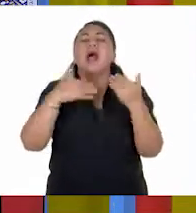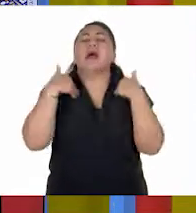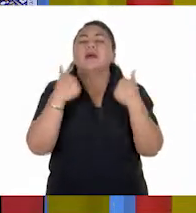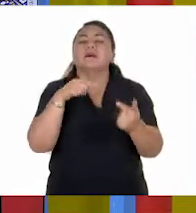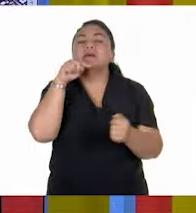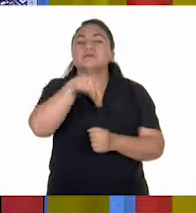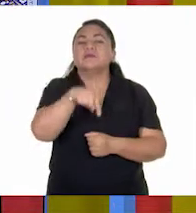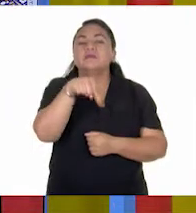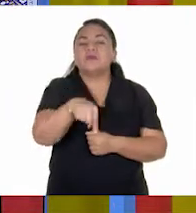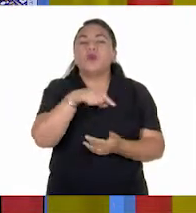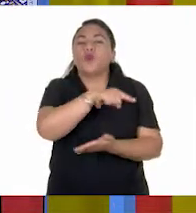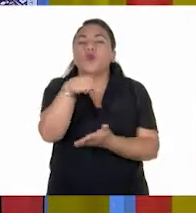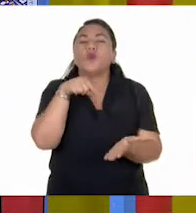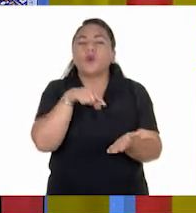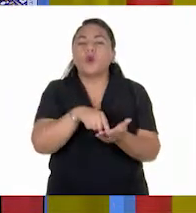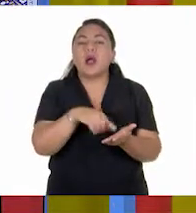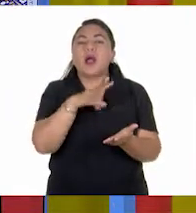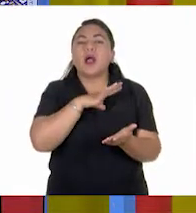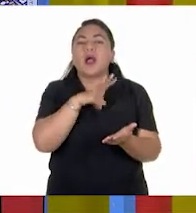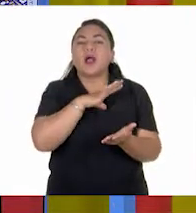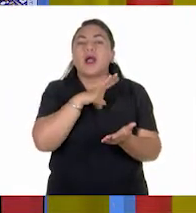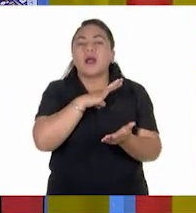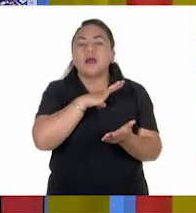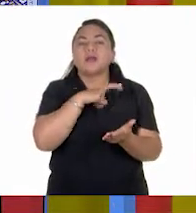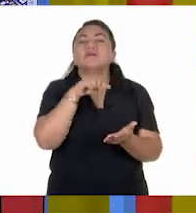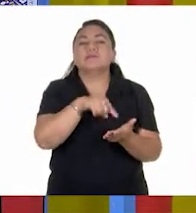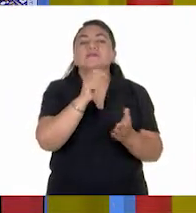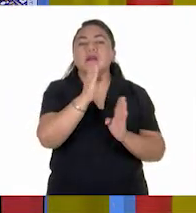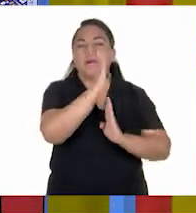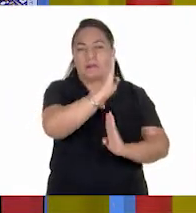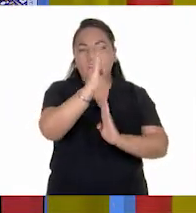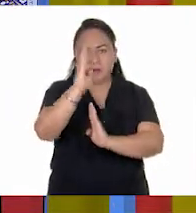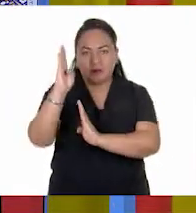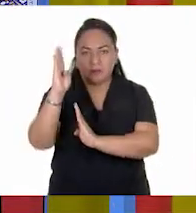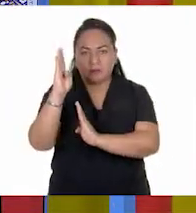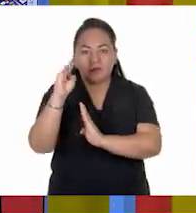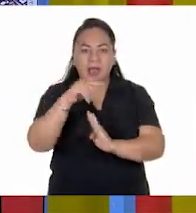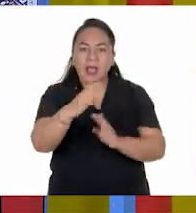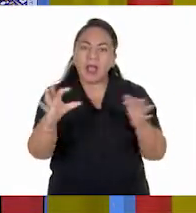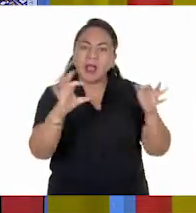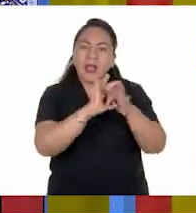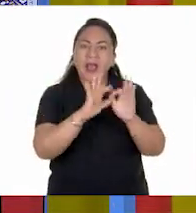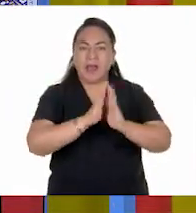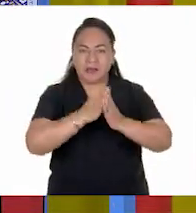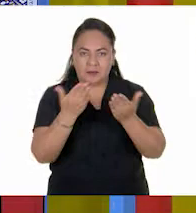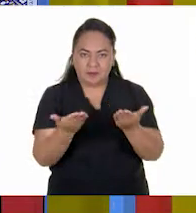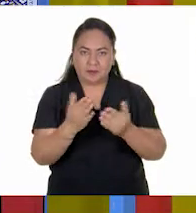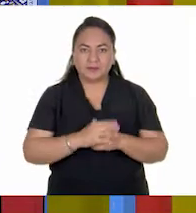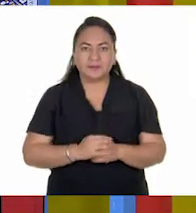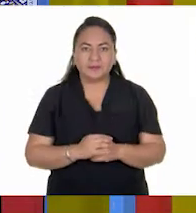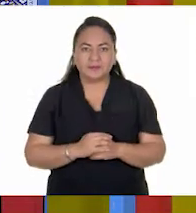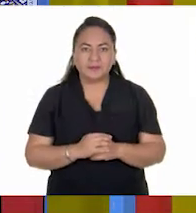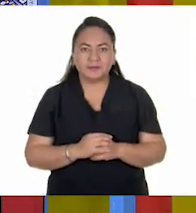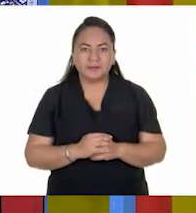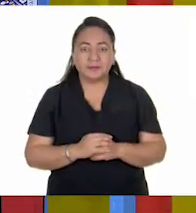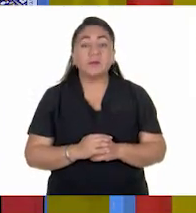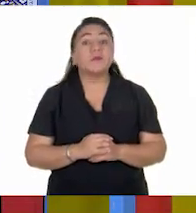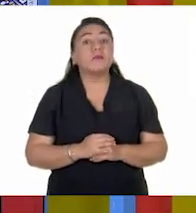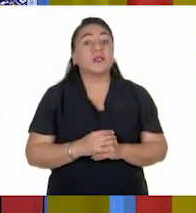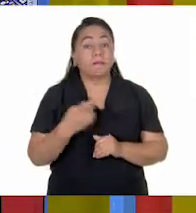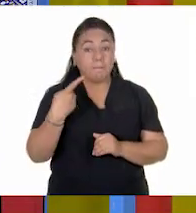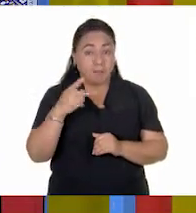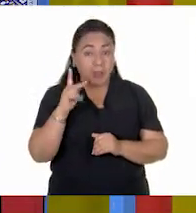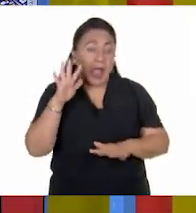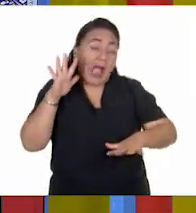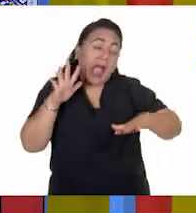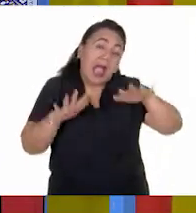hay un libro. Es decir, que ahí hay una biblioteca. Está representando una biblioteca. Pero también,